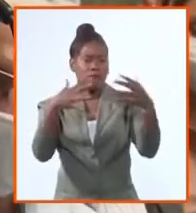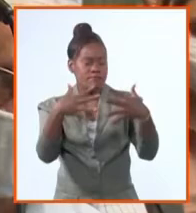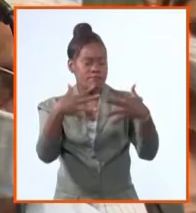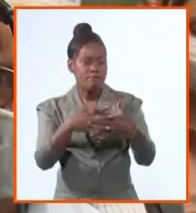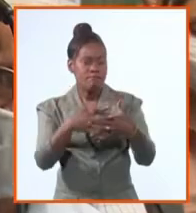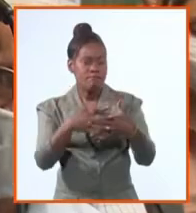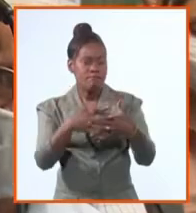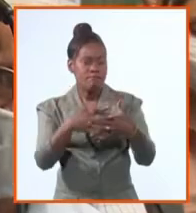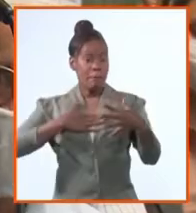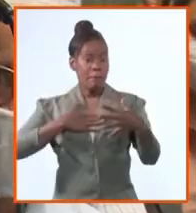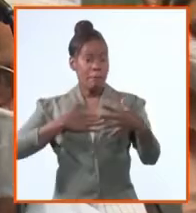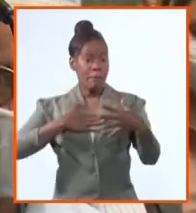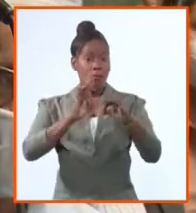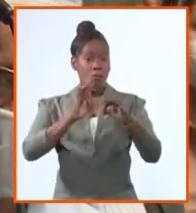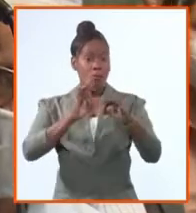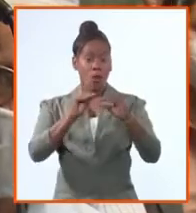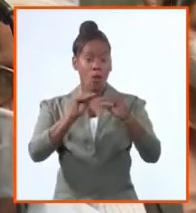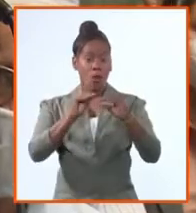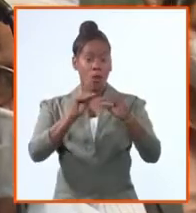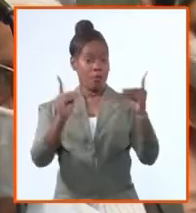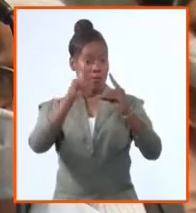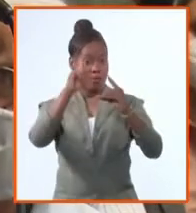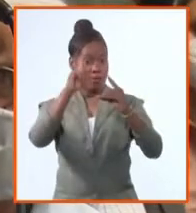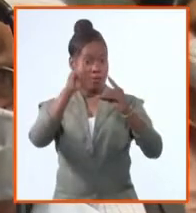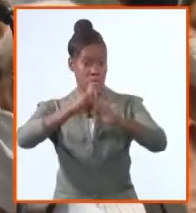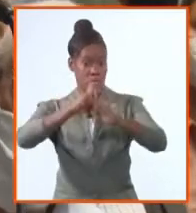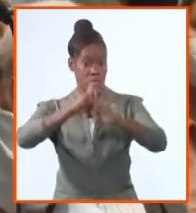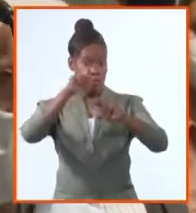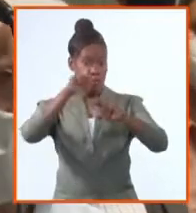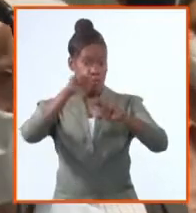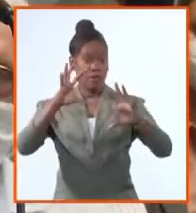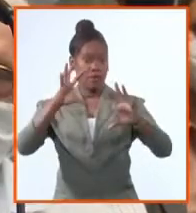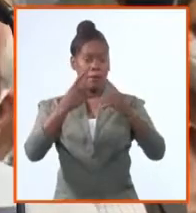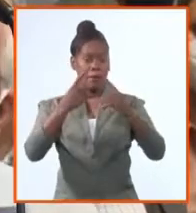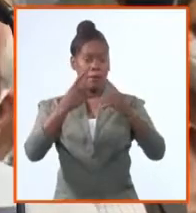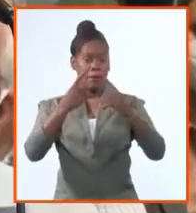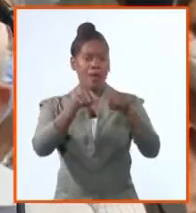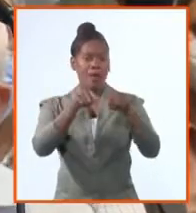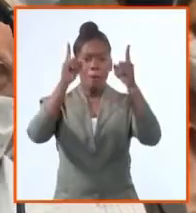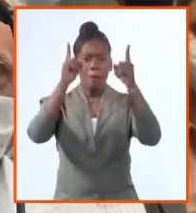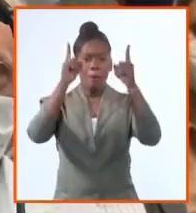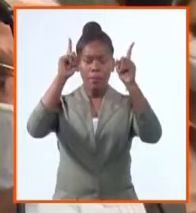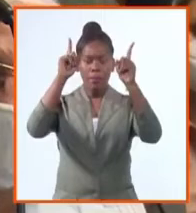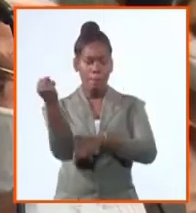Y por ahí salió el tema, por ejemplo, de la libreta de abastecimiento.